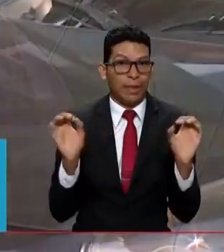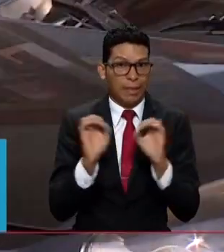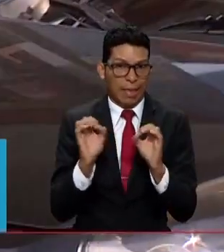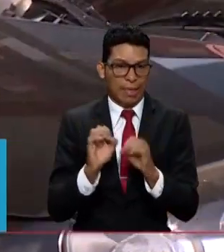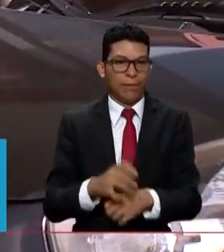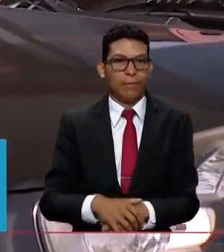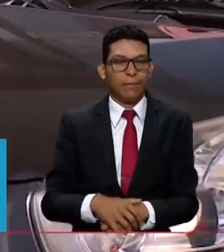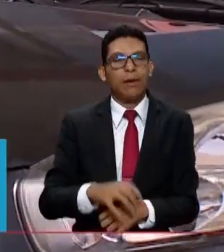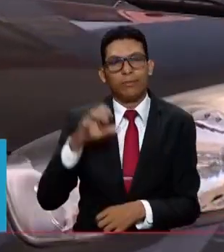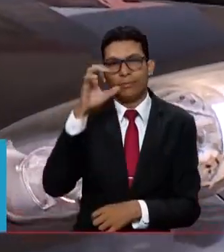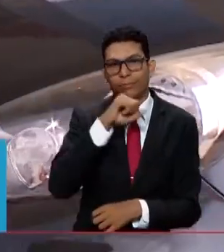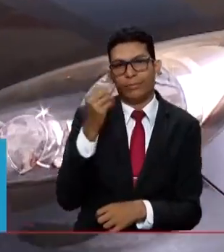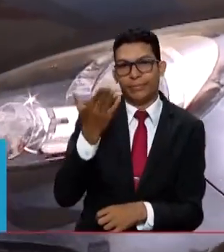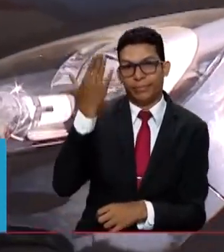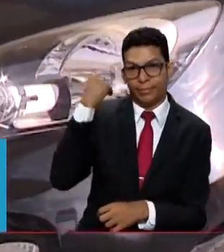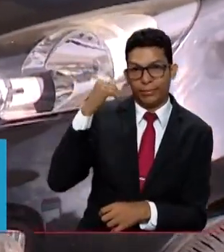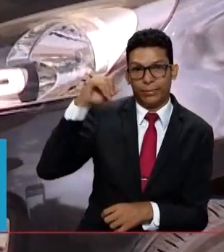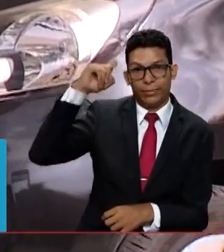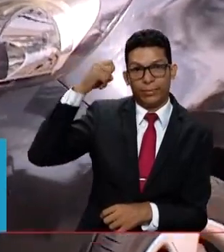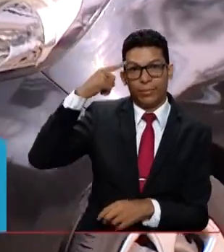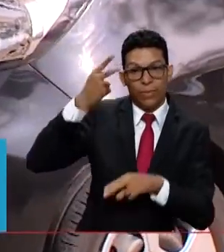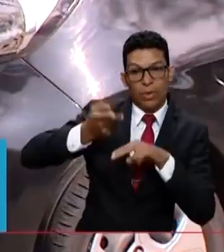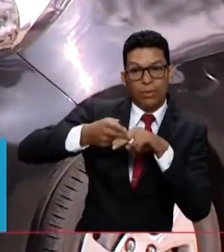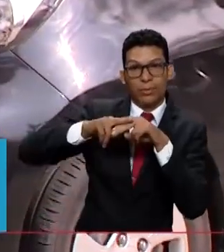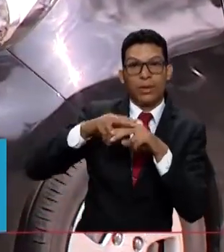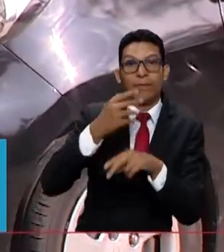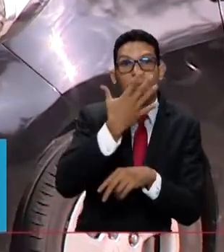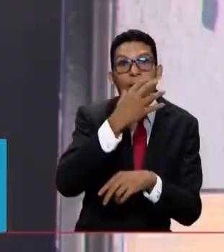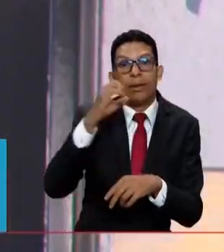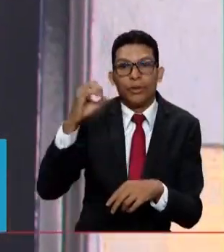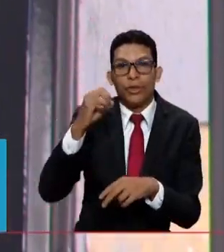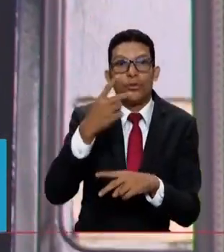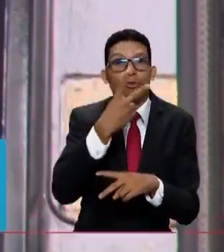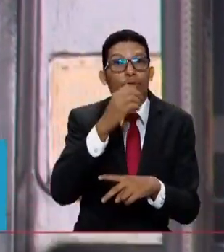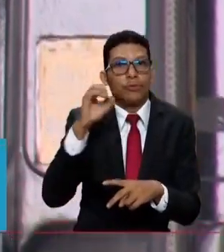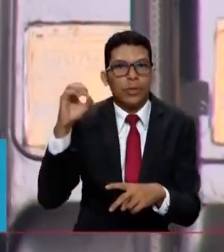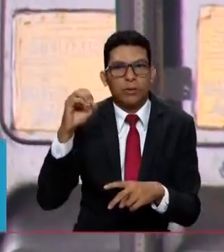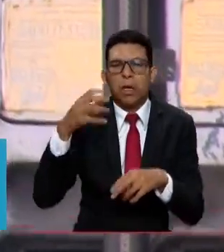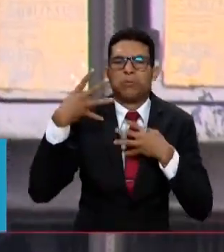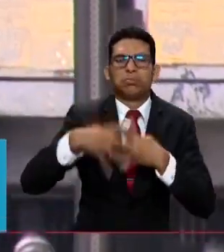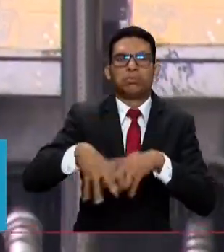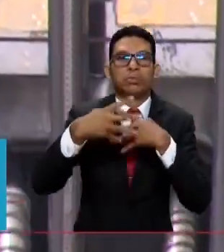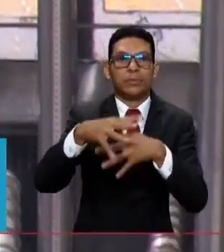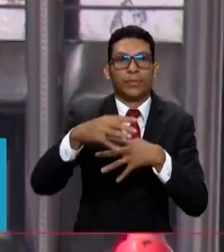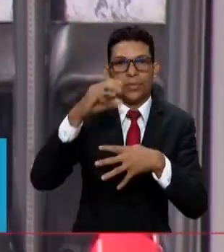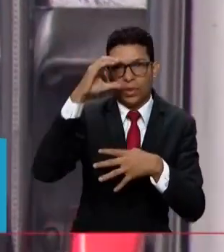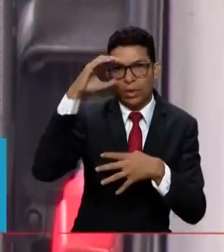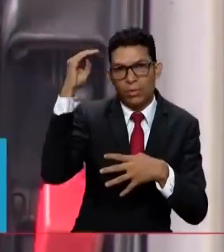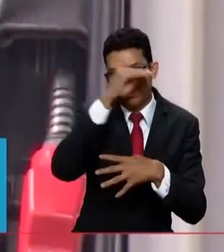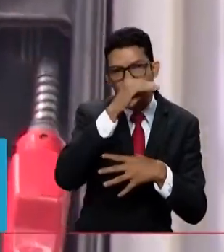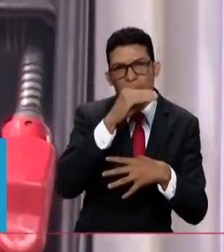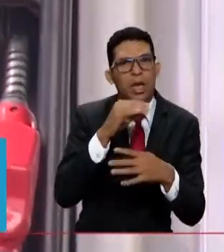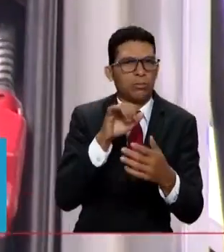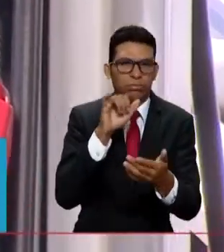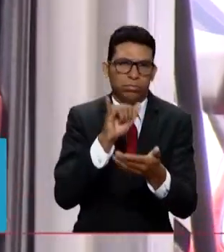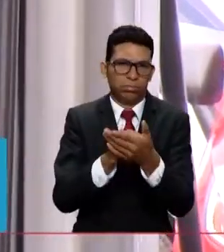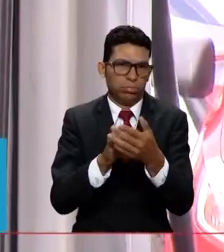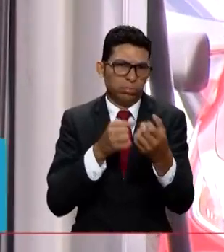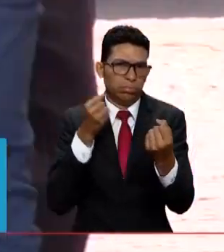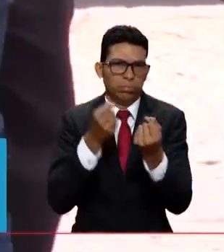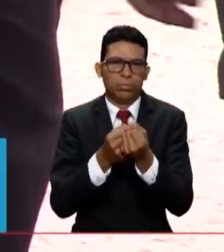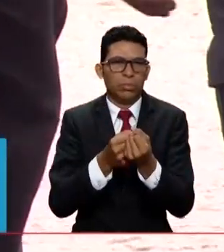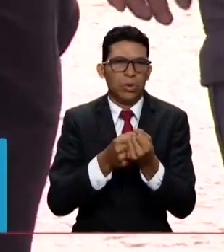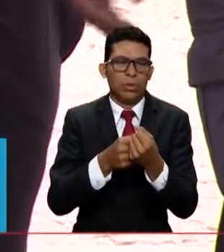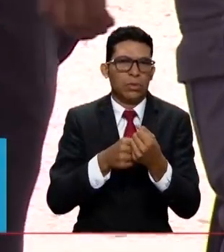dimos cuenta en los gobiernos anteriores, por un incremento de 500 o 200 pesos la gente salía a las calles. Ahora Petro cuenta con esa base popular que le permite